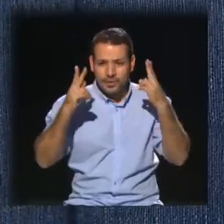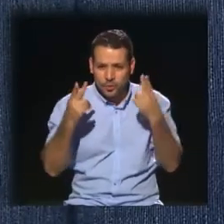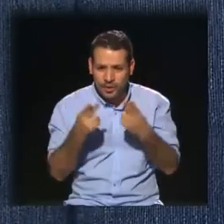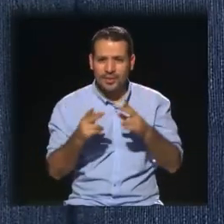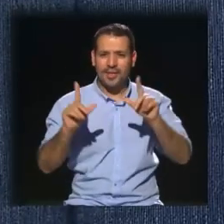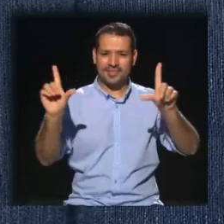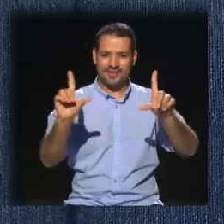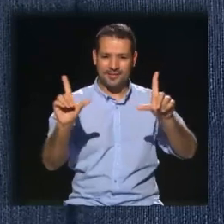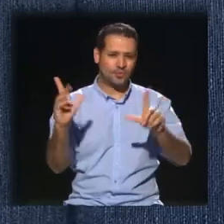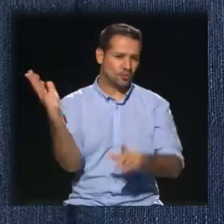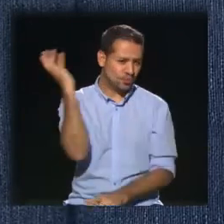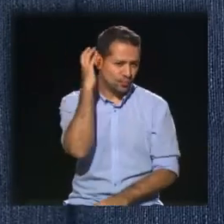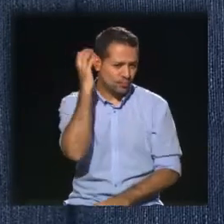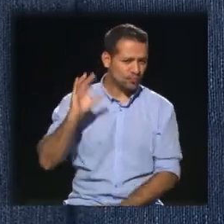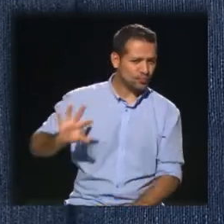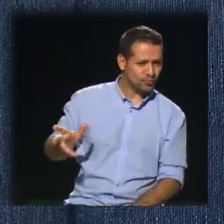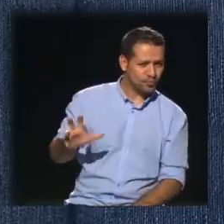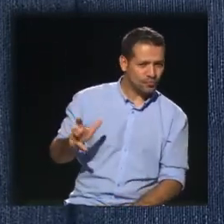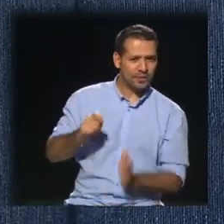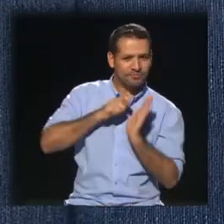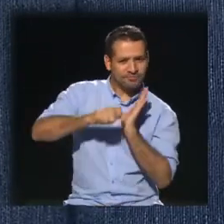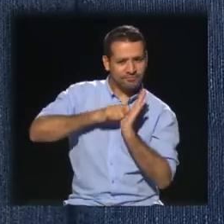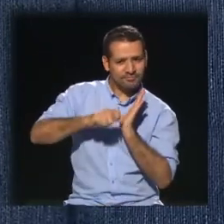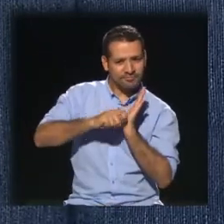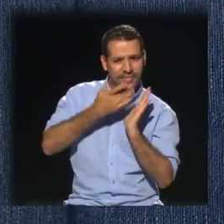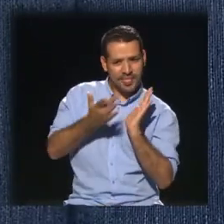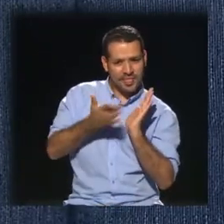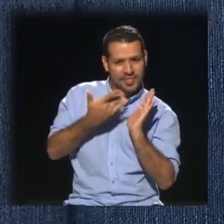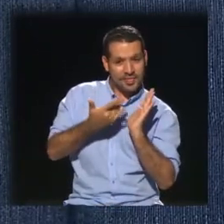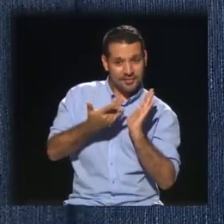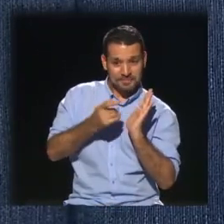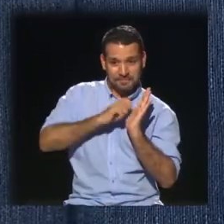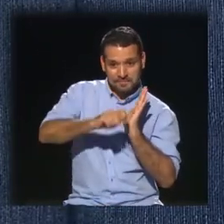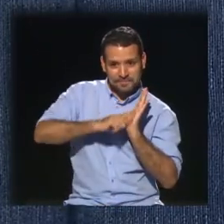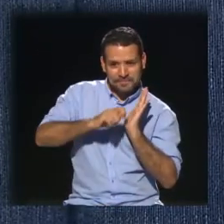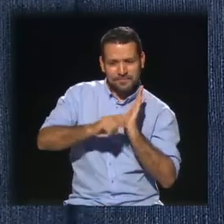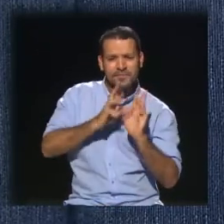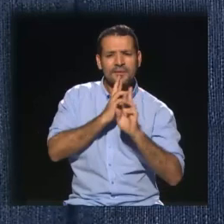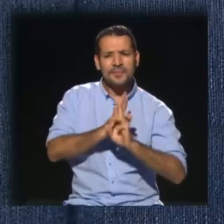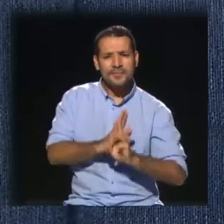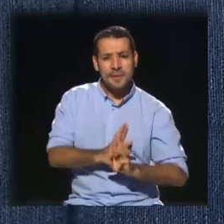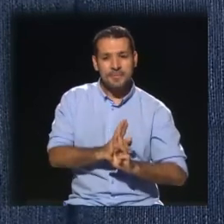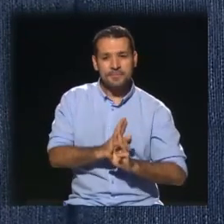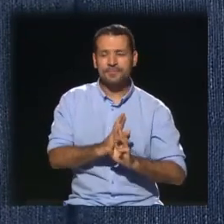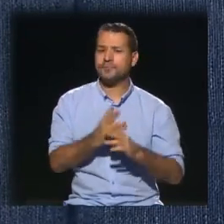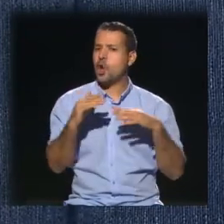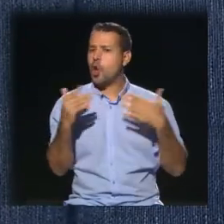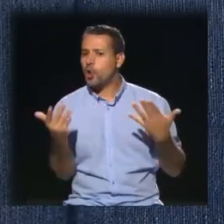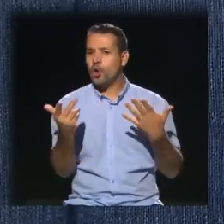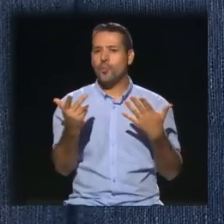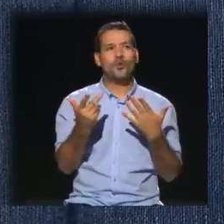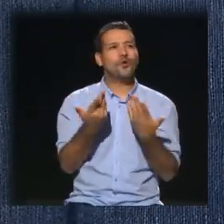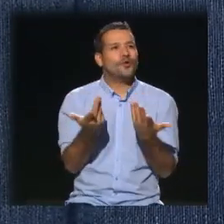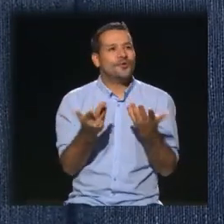televisión, por la radio, por medios análogos, por cartillas, ese esos contenidos hay que buscar la manera en cómo